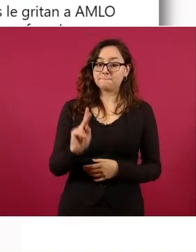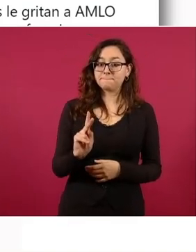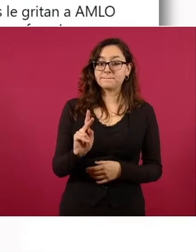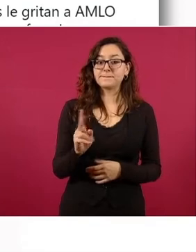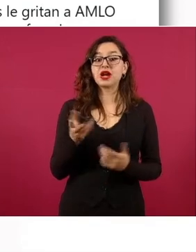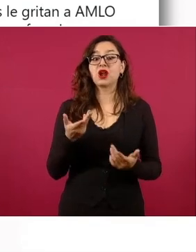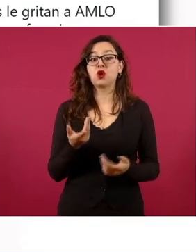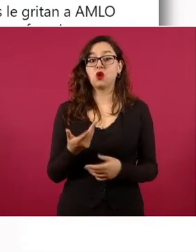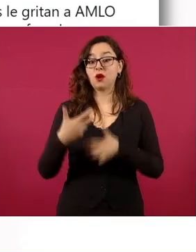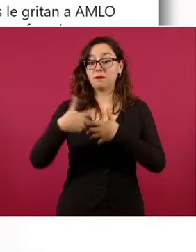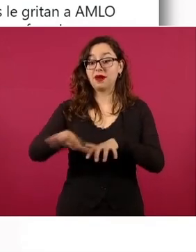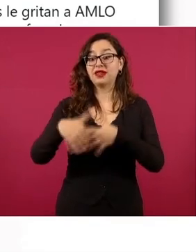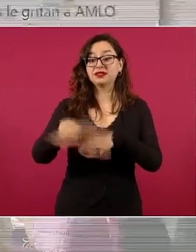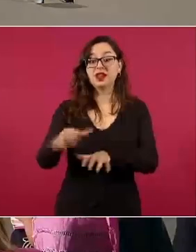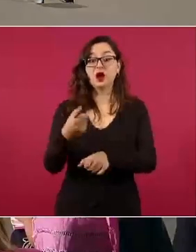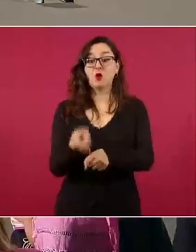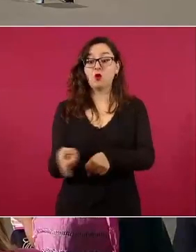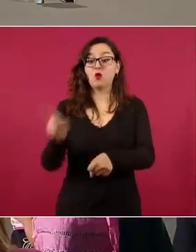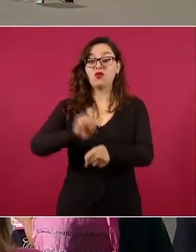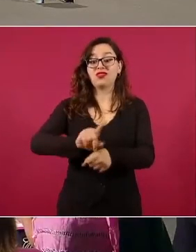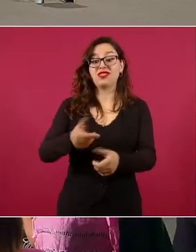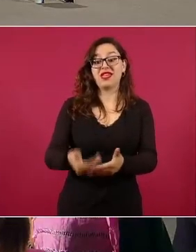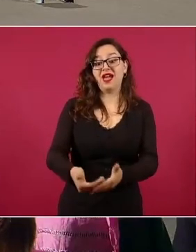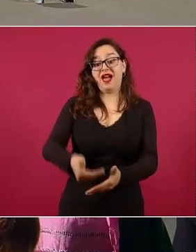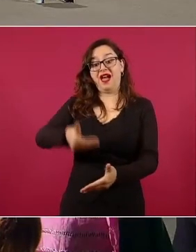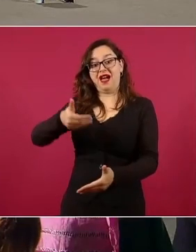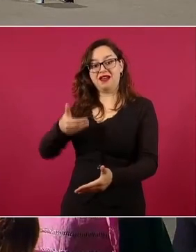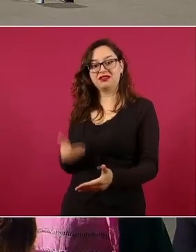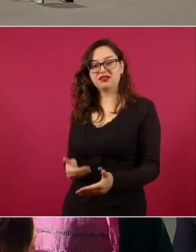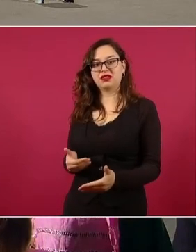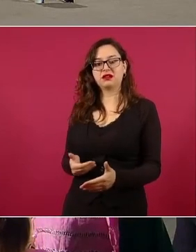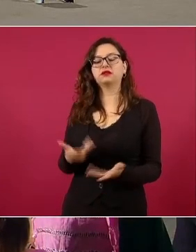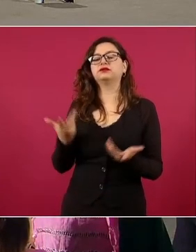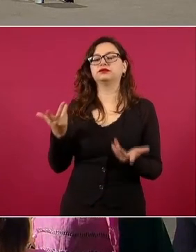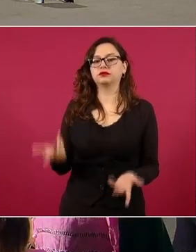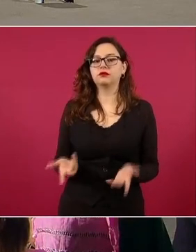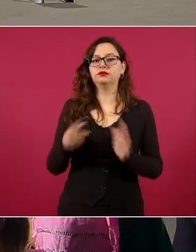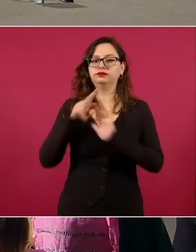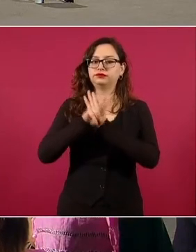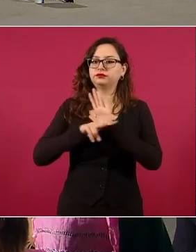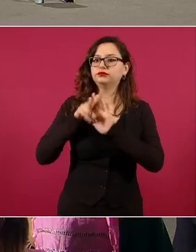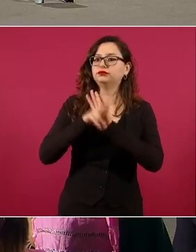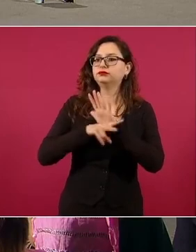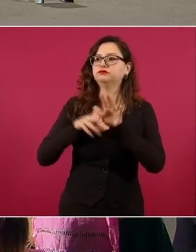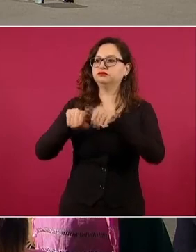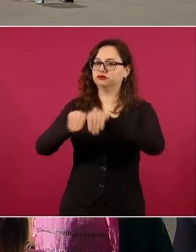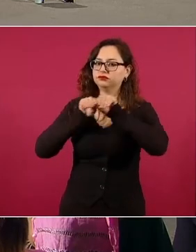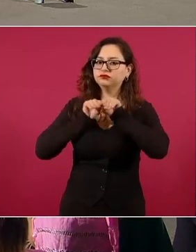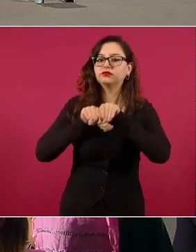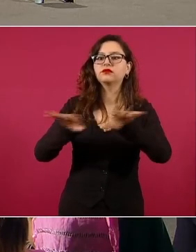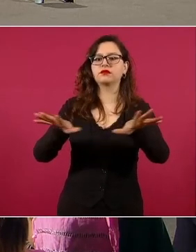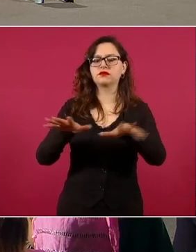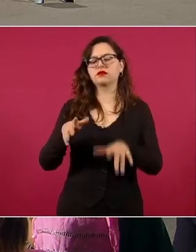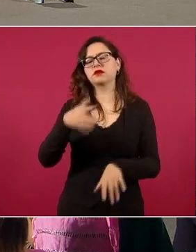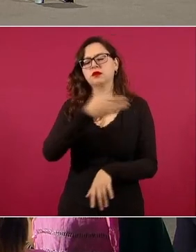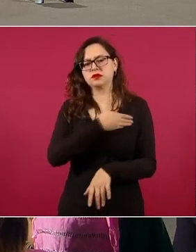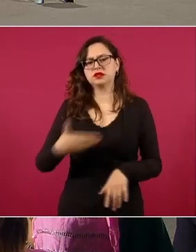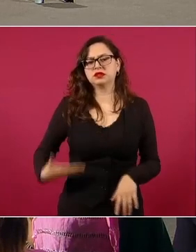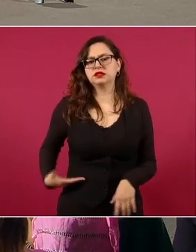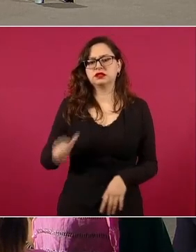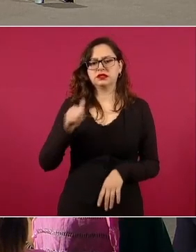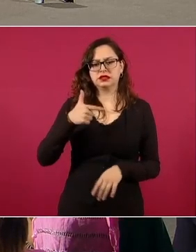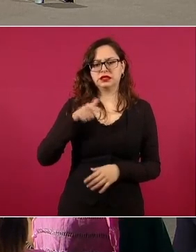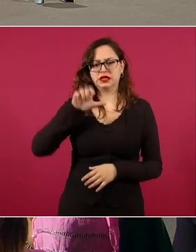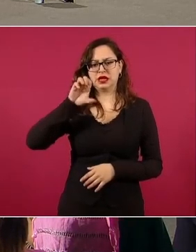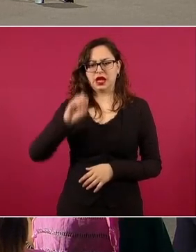difundieron en redes sociales y en el periódico La Silla Rota, un video donde se ve al presidente López Obrador en un vuelo comercial y le